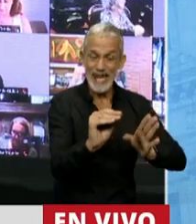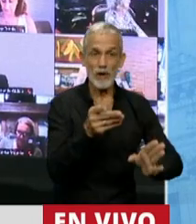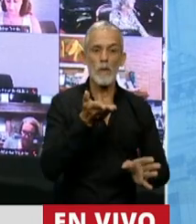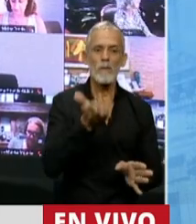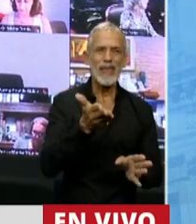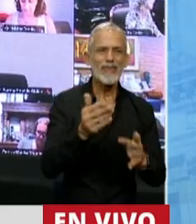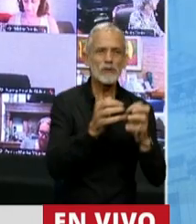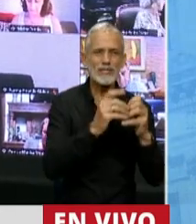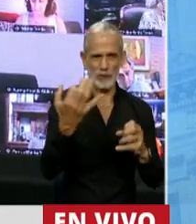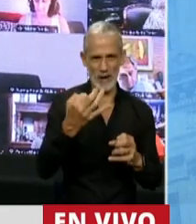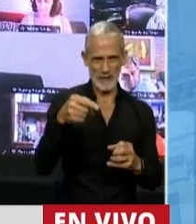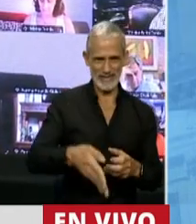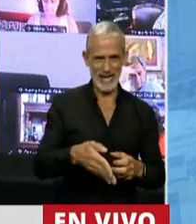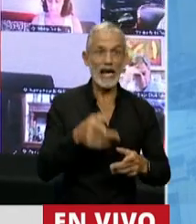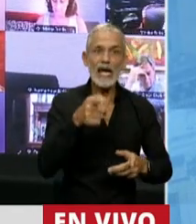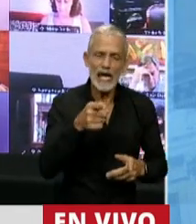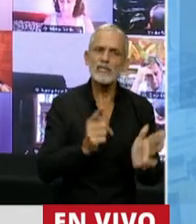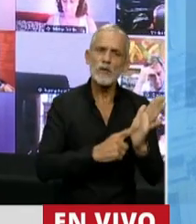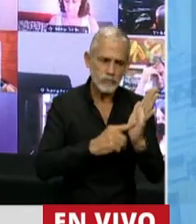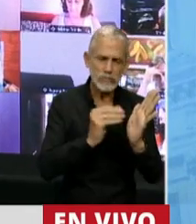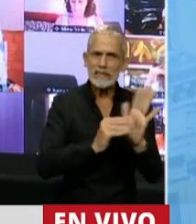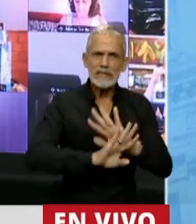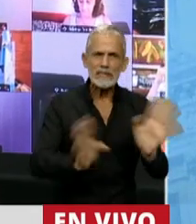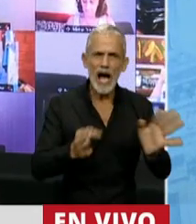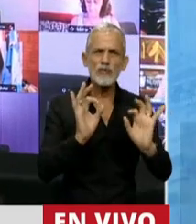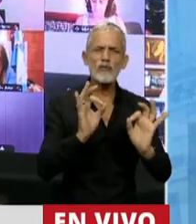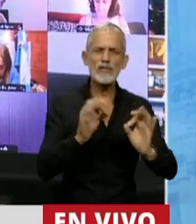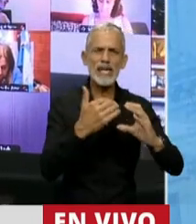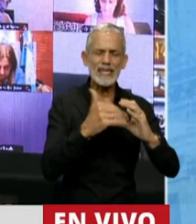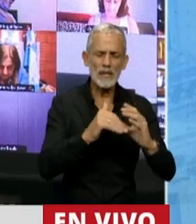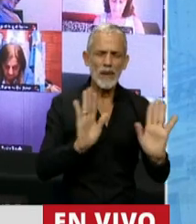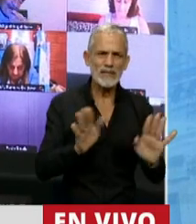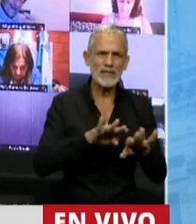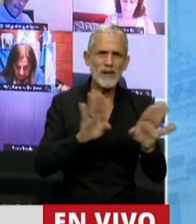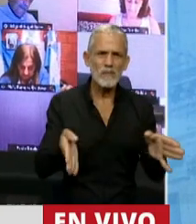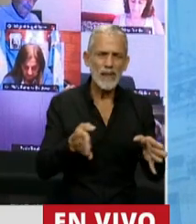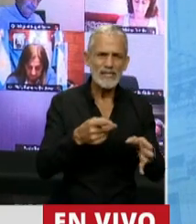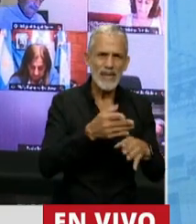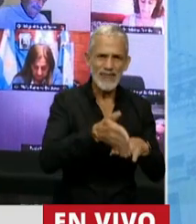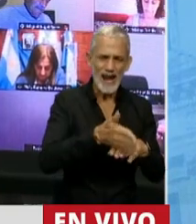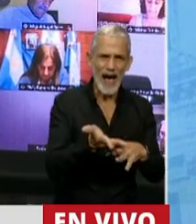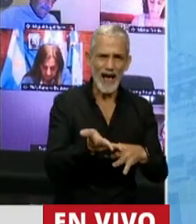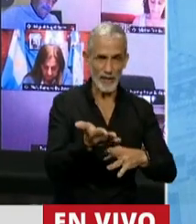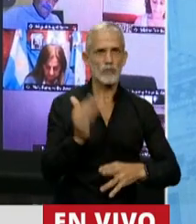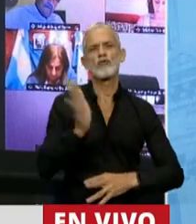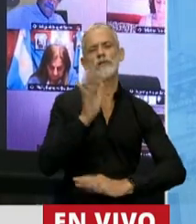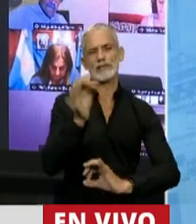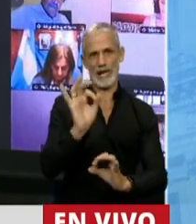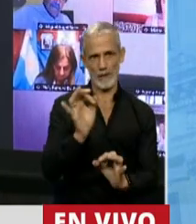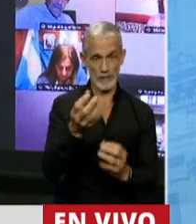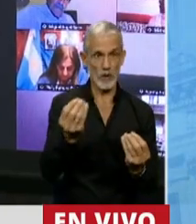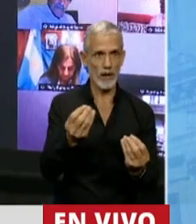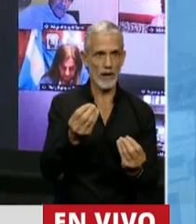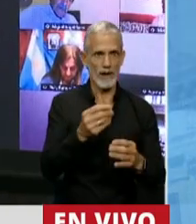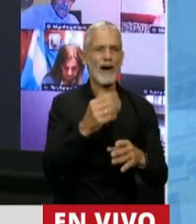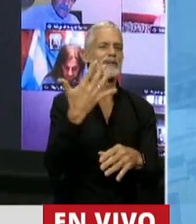la sesión especial. Ese es el registro, el que está en la mesa de entrada. Por supuesto que todos sabemos que